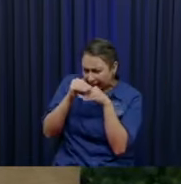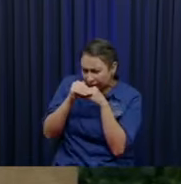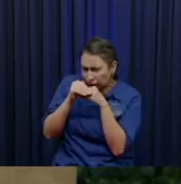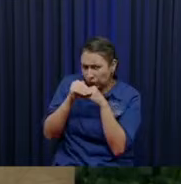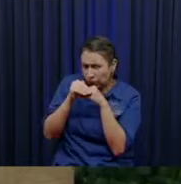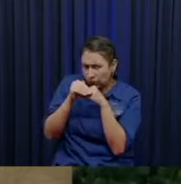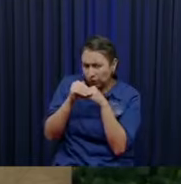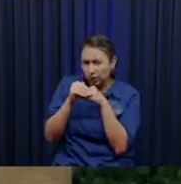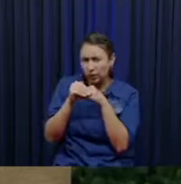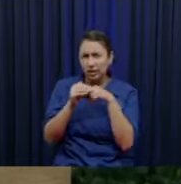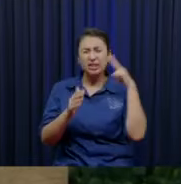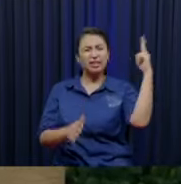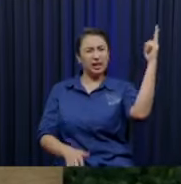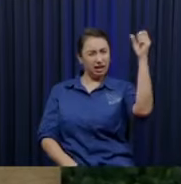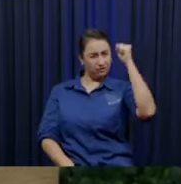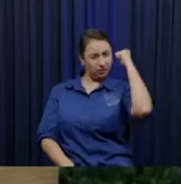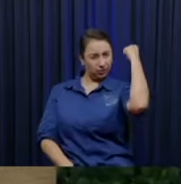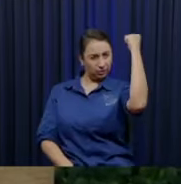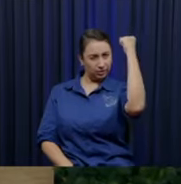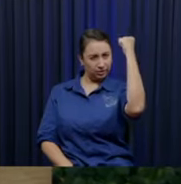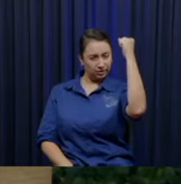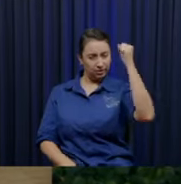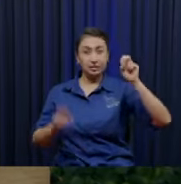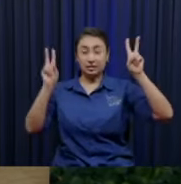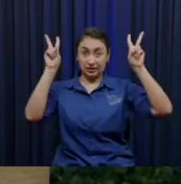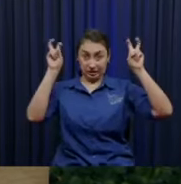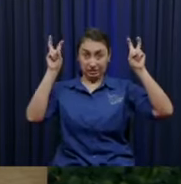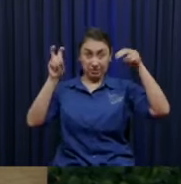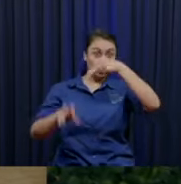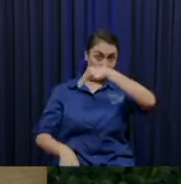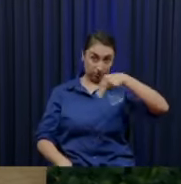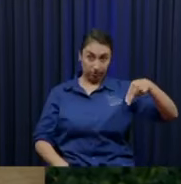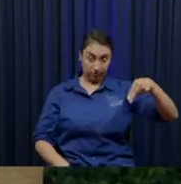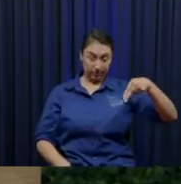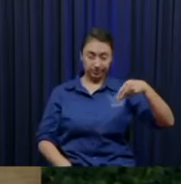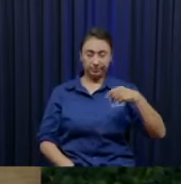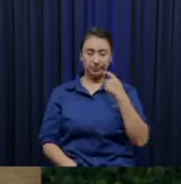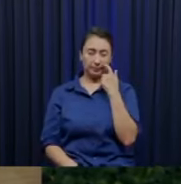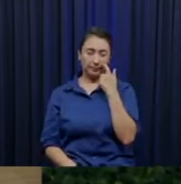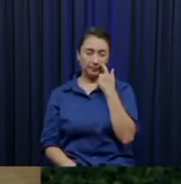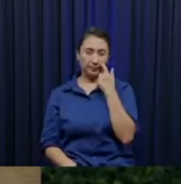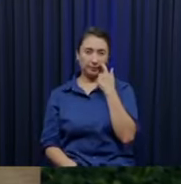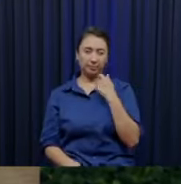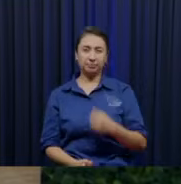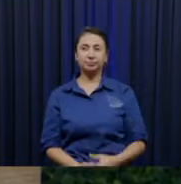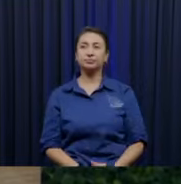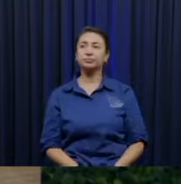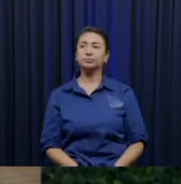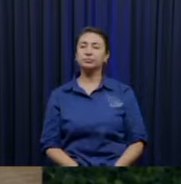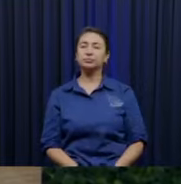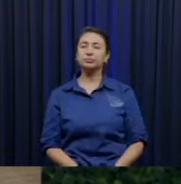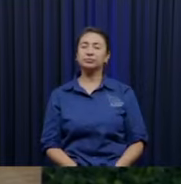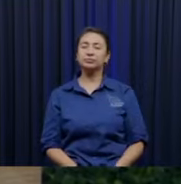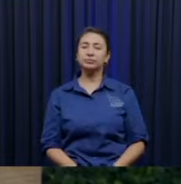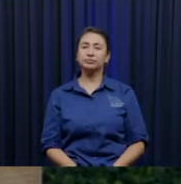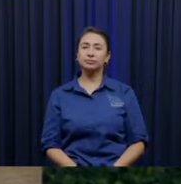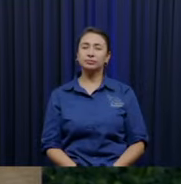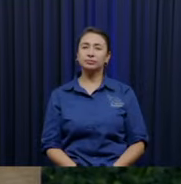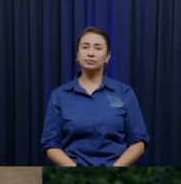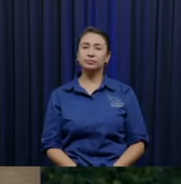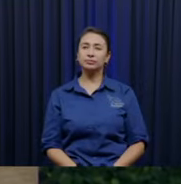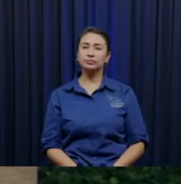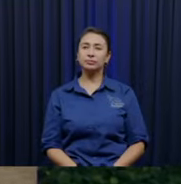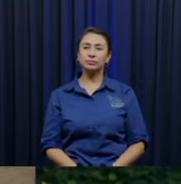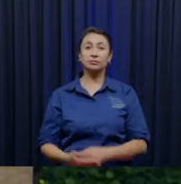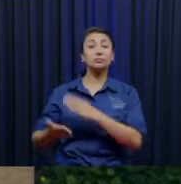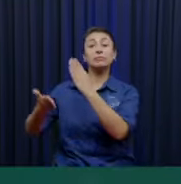algunas cosas, sobre todo de la resurrección. Digo: wow, qué tremendo milagro la resurrección, man. Venció la muerte. Y